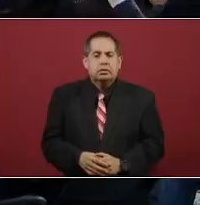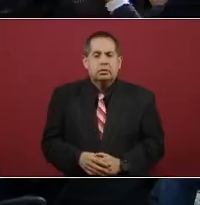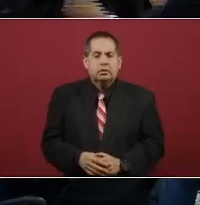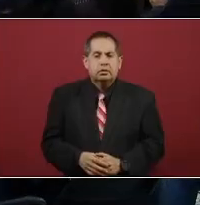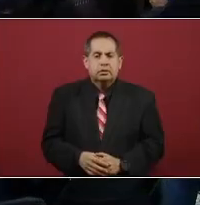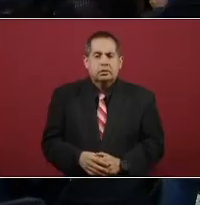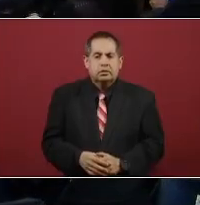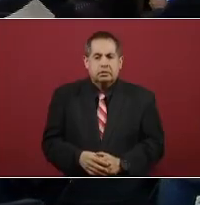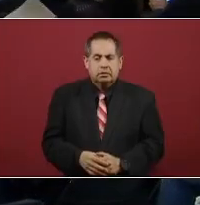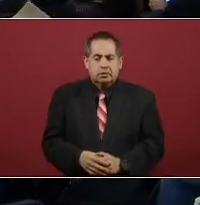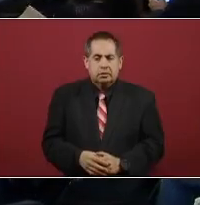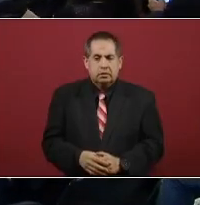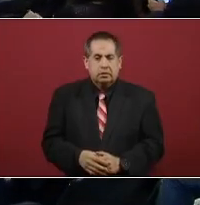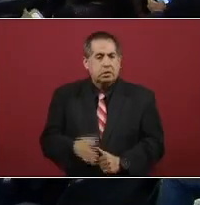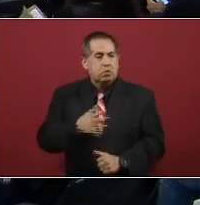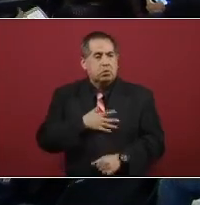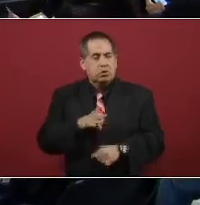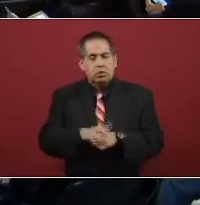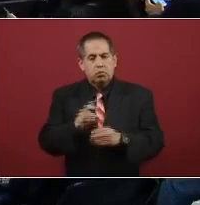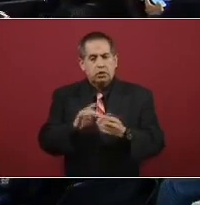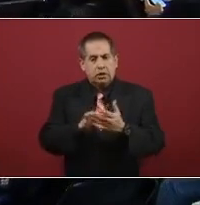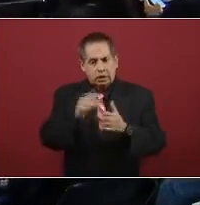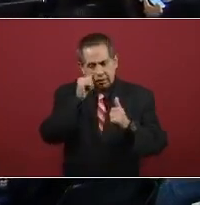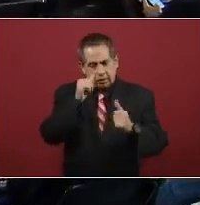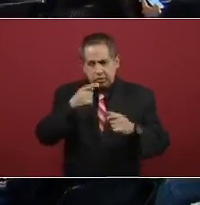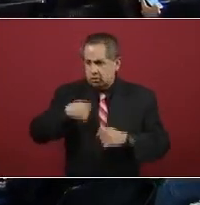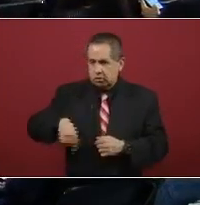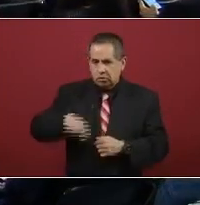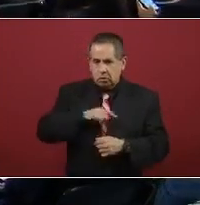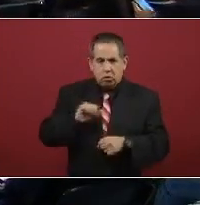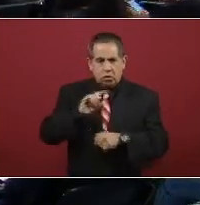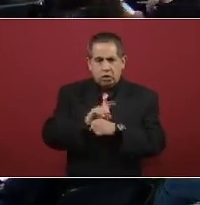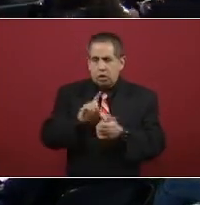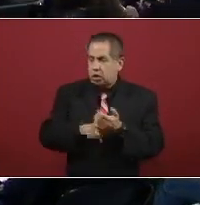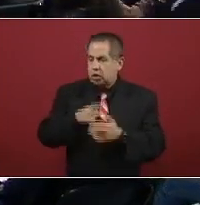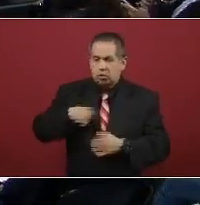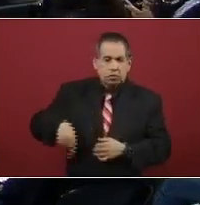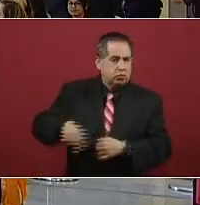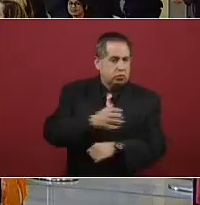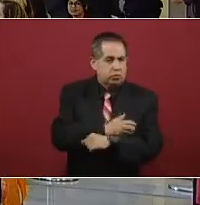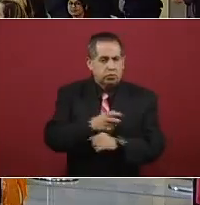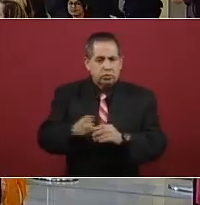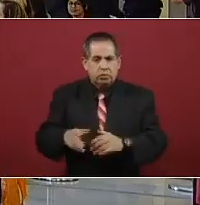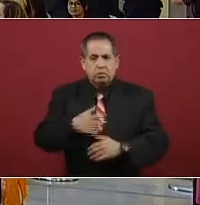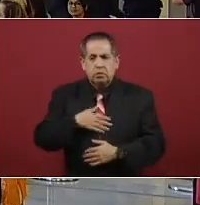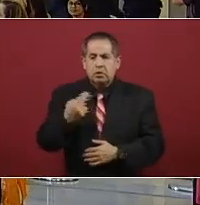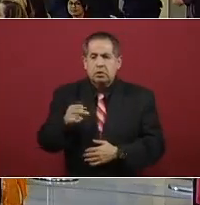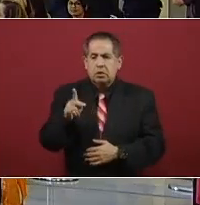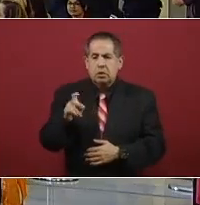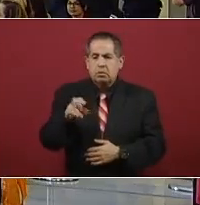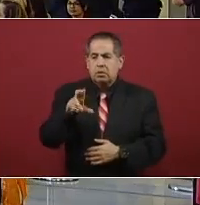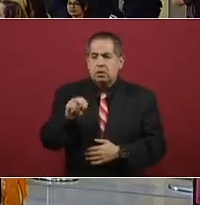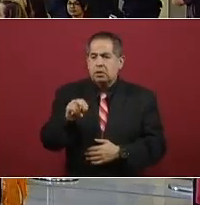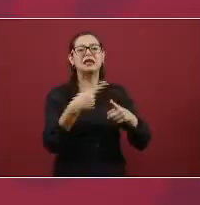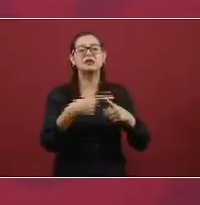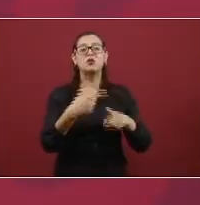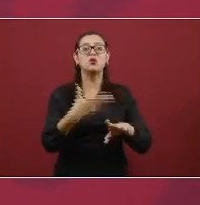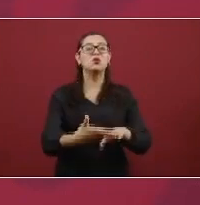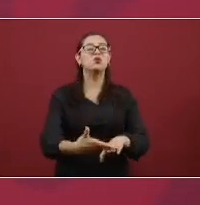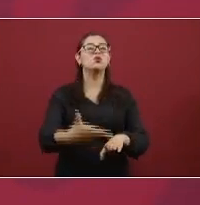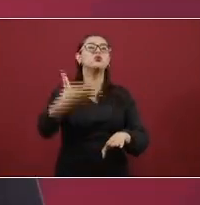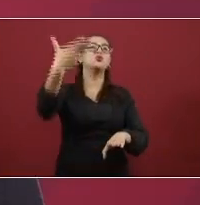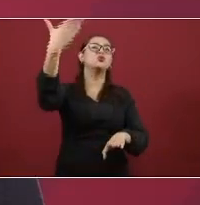en marzo de 2019 pedro ferriz tercero uno de los líderes del grupo ultraderechista frena